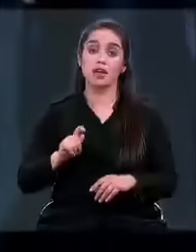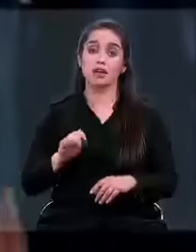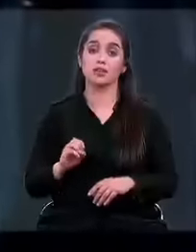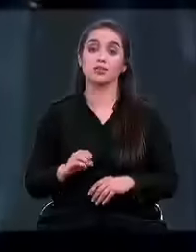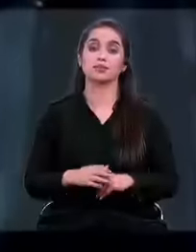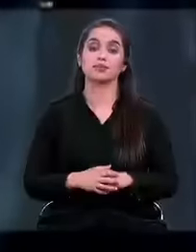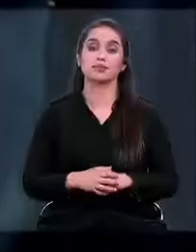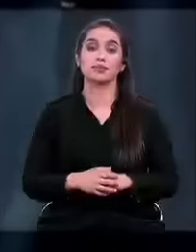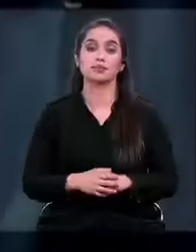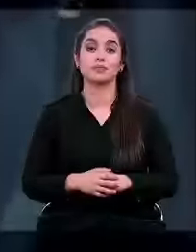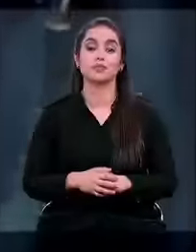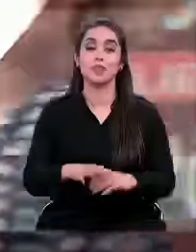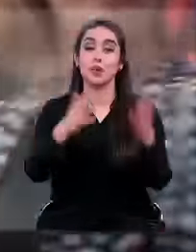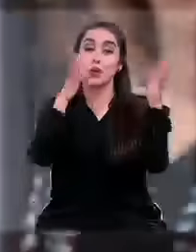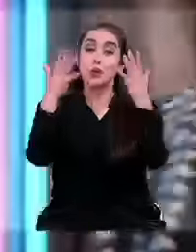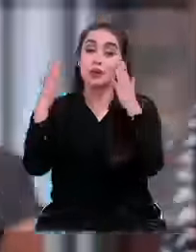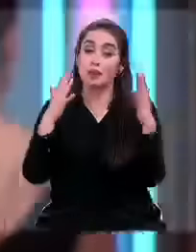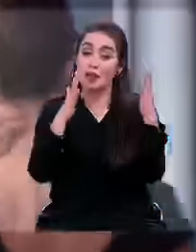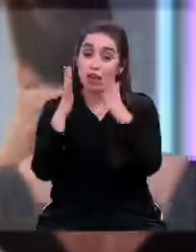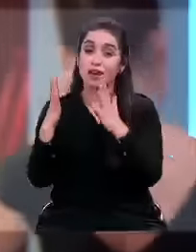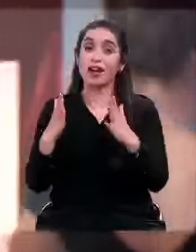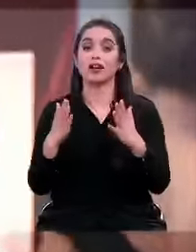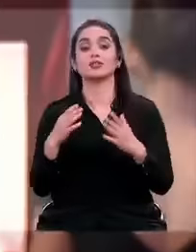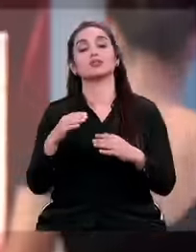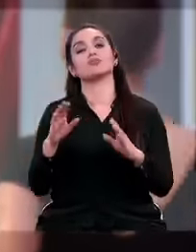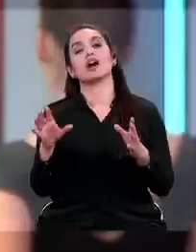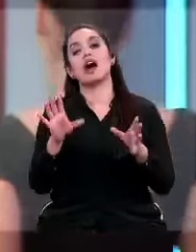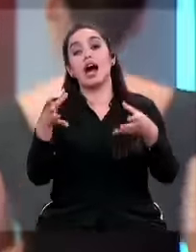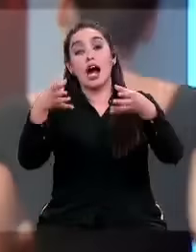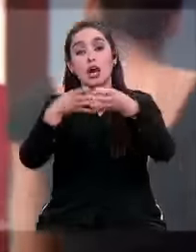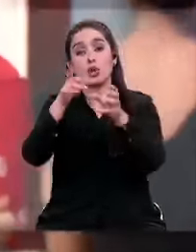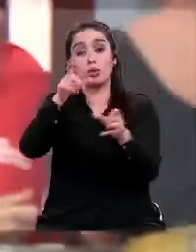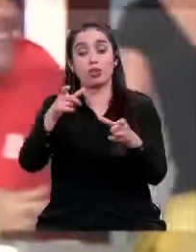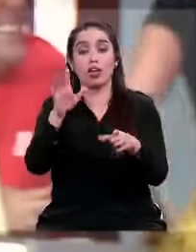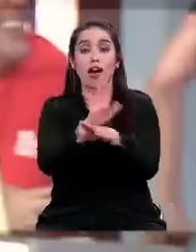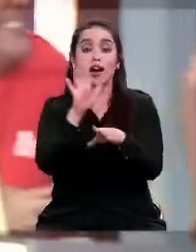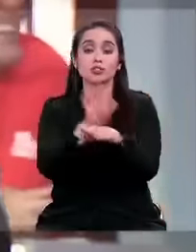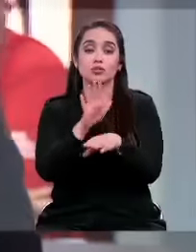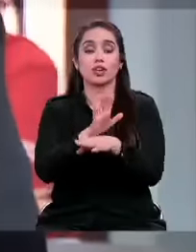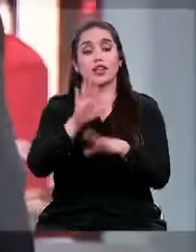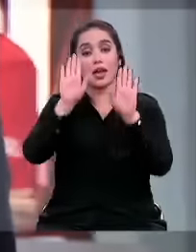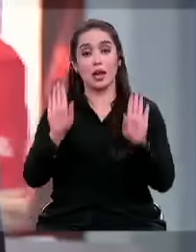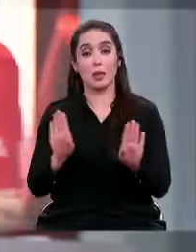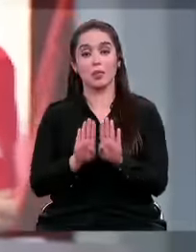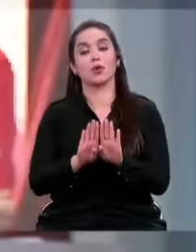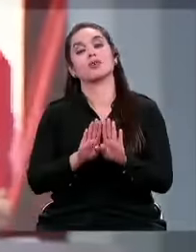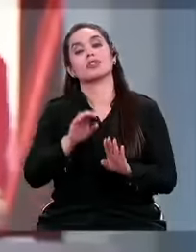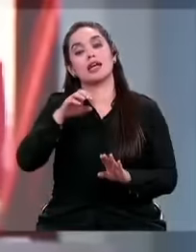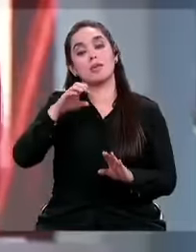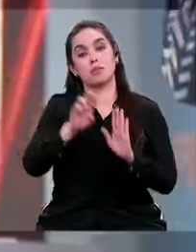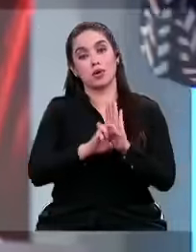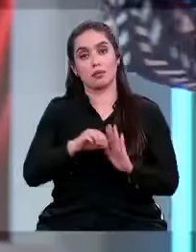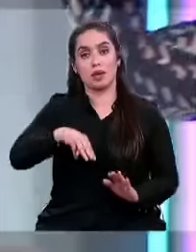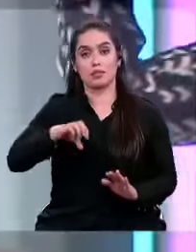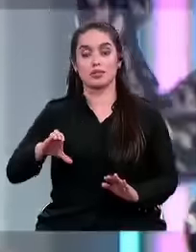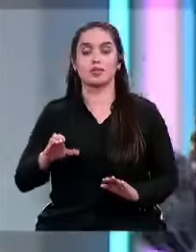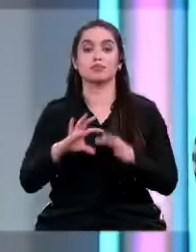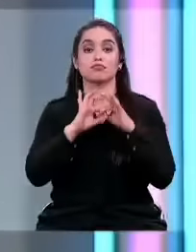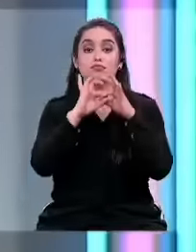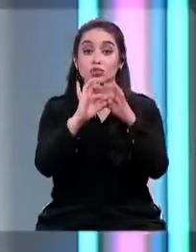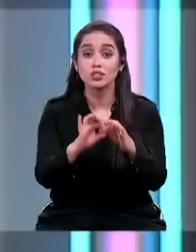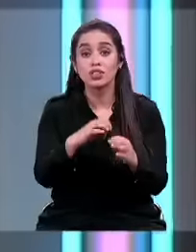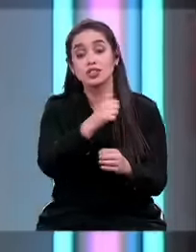Muy bien, le damos un aplauso al elenco del muro Morandeco Compañía y le damos las gracias por habernos